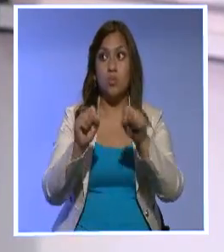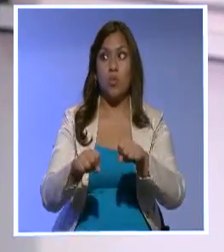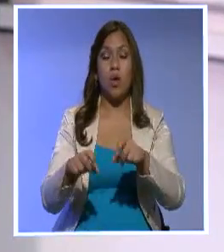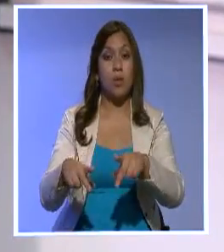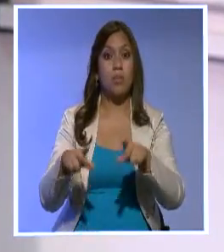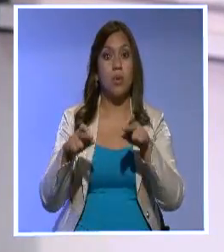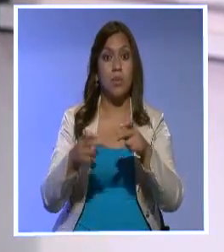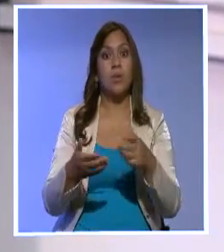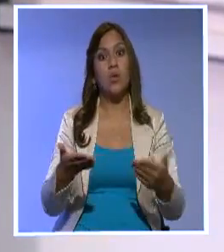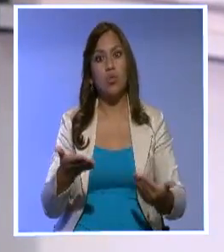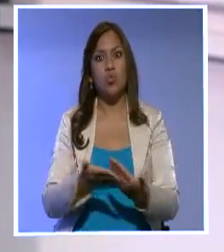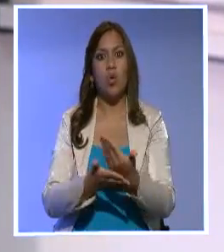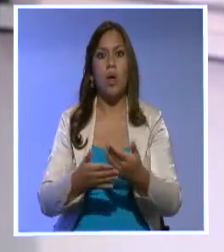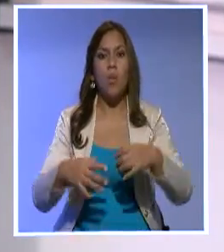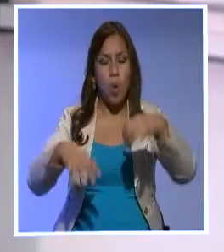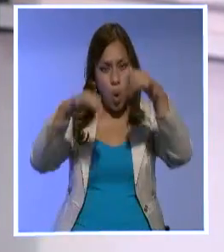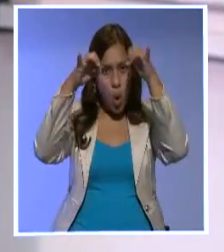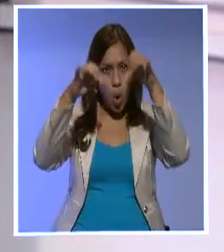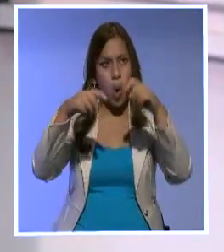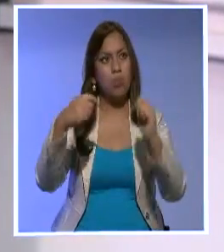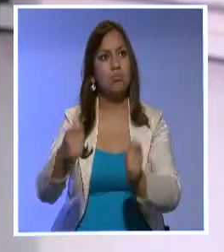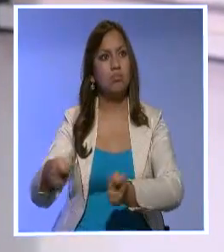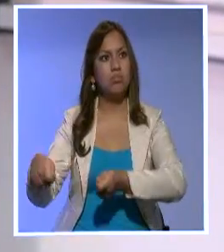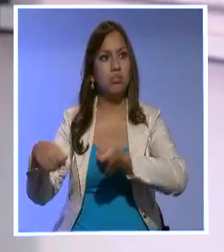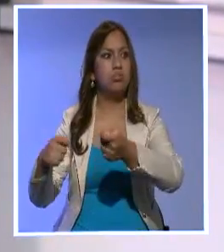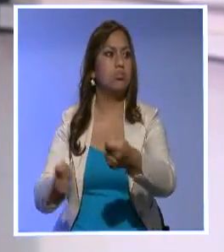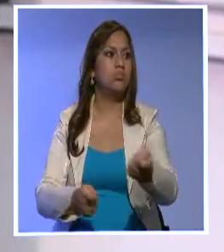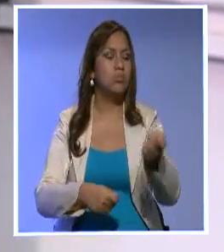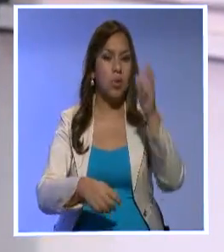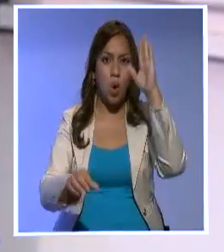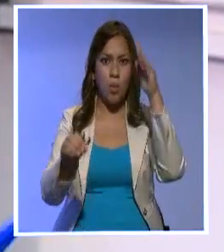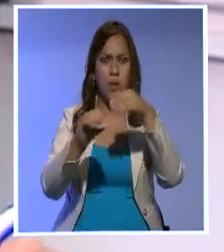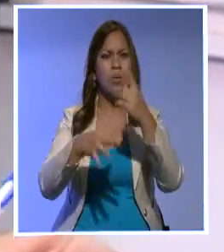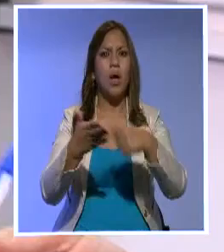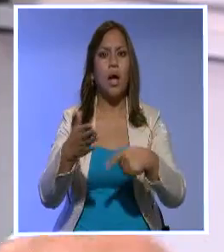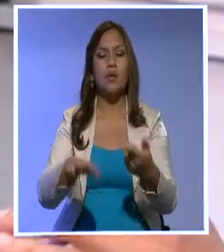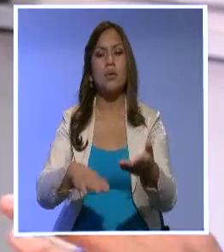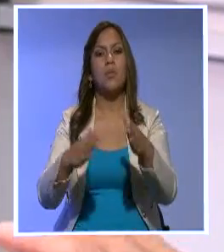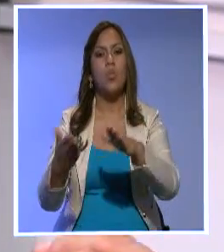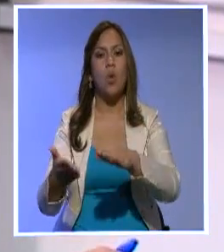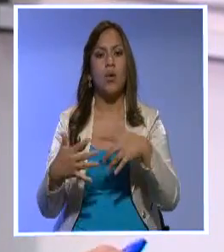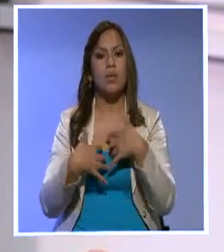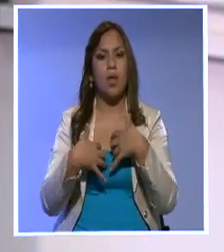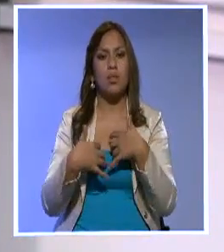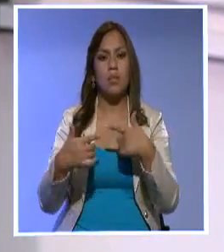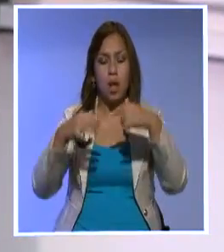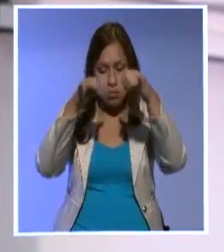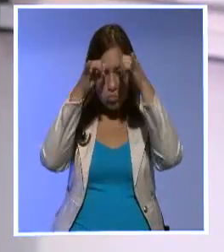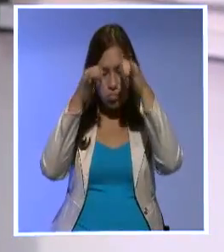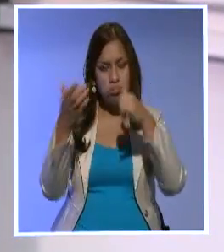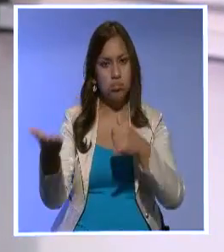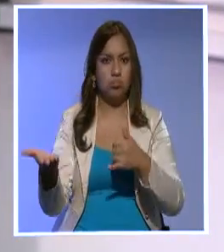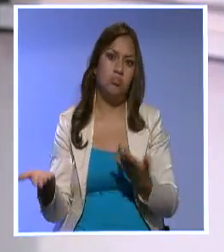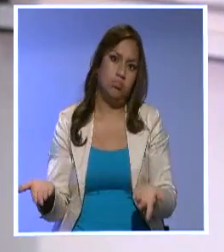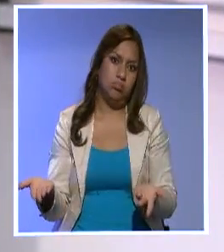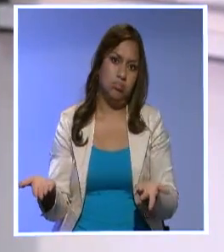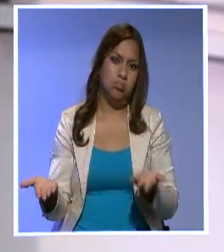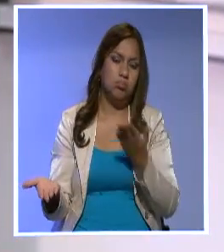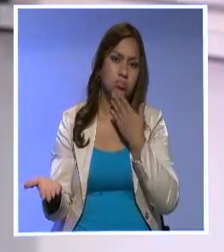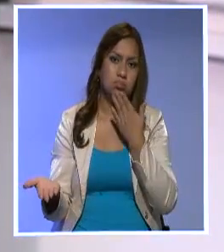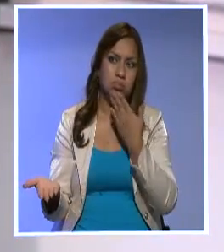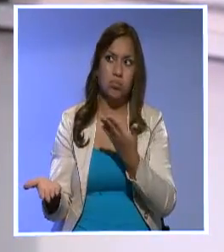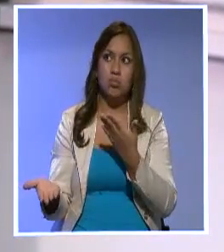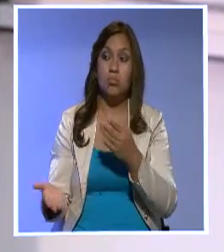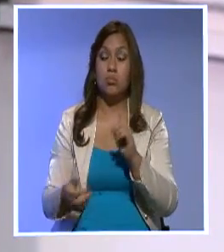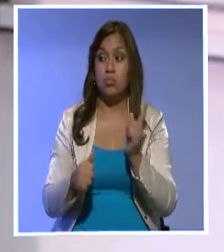nuevamente las corridas de toro en quito cuya finalidad tiene en la muerte del animal y yo fui muy categórica en